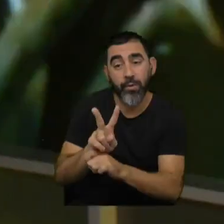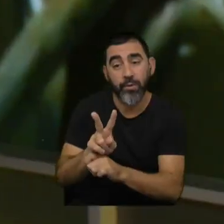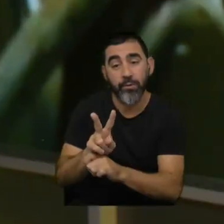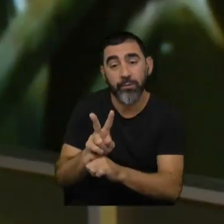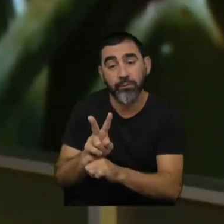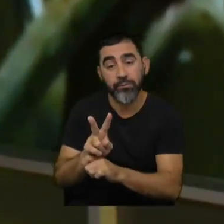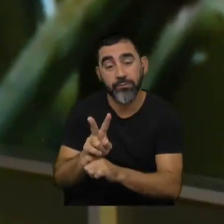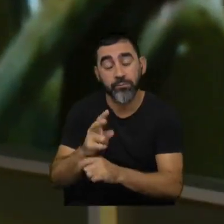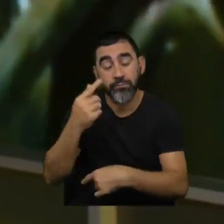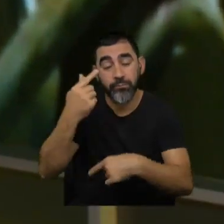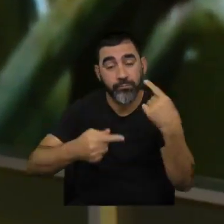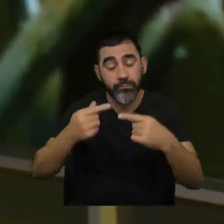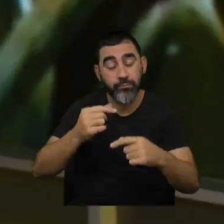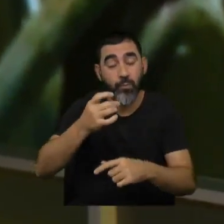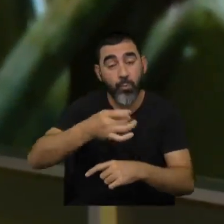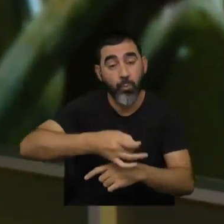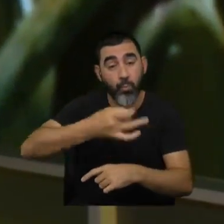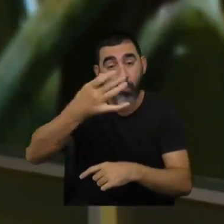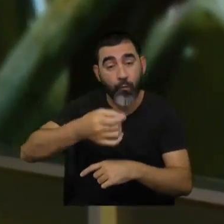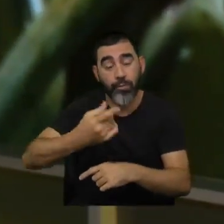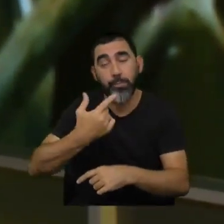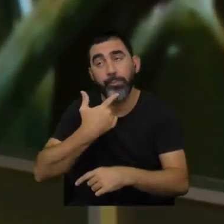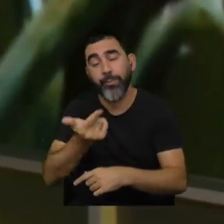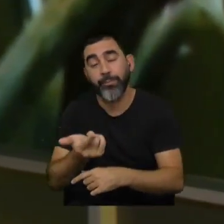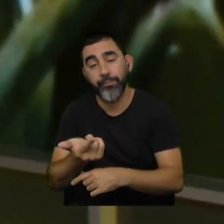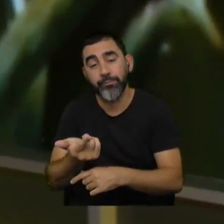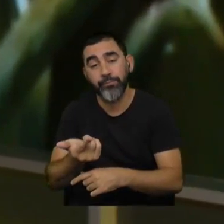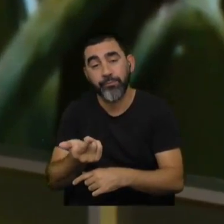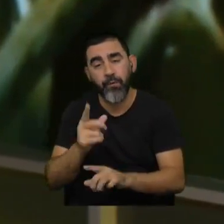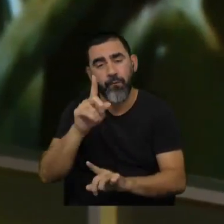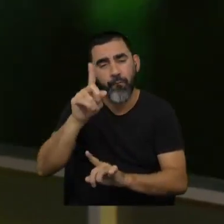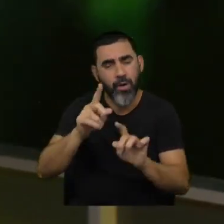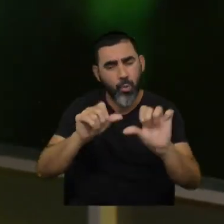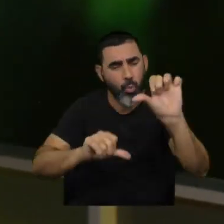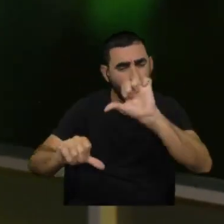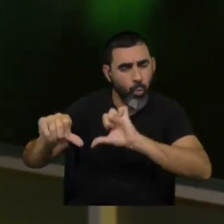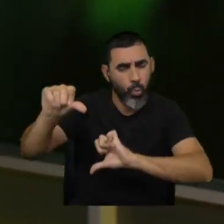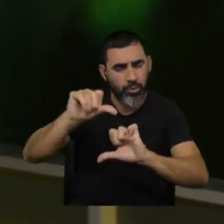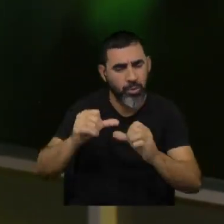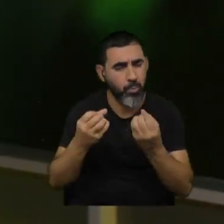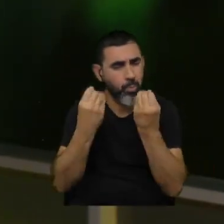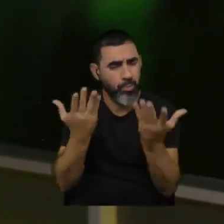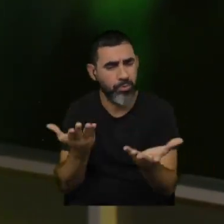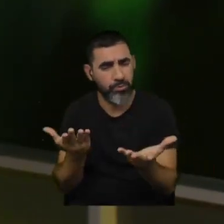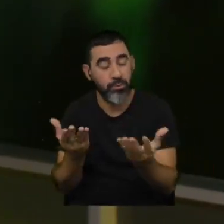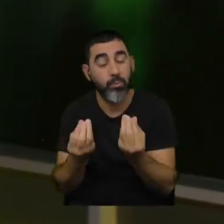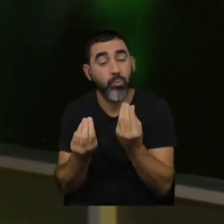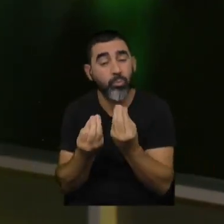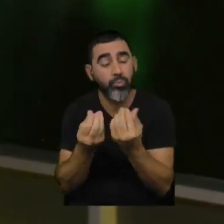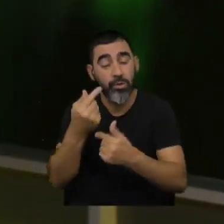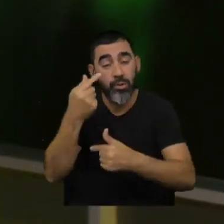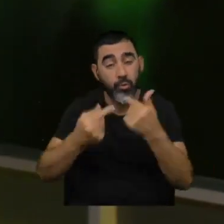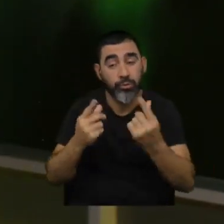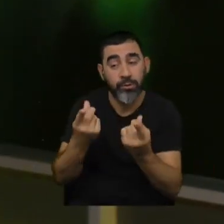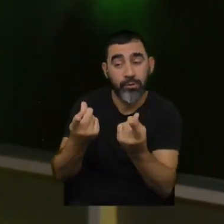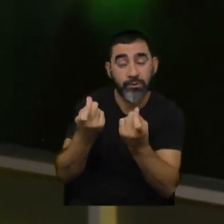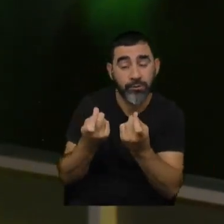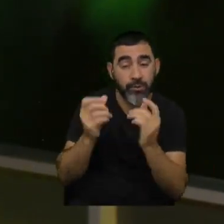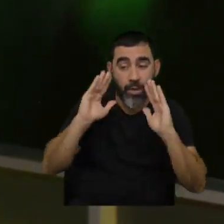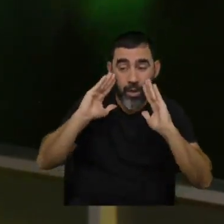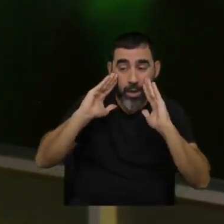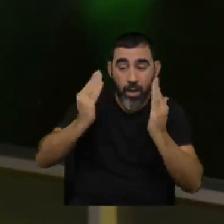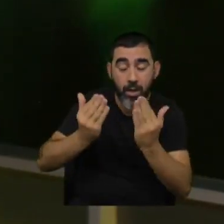trabajos interdisciplinarios, porque uno a primera vista puede decir, bueno, Facultad de Química, porque hay un montón de cosas que requieren justamente eso,